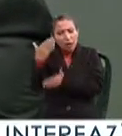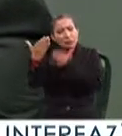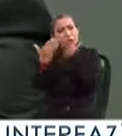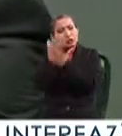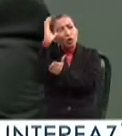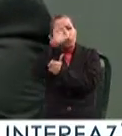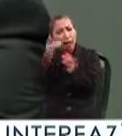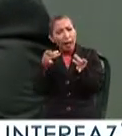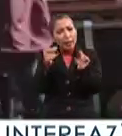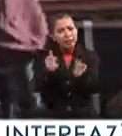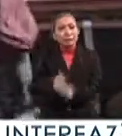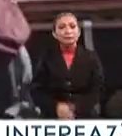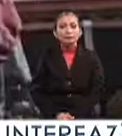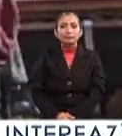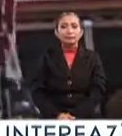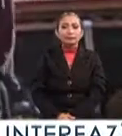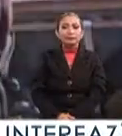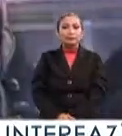servicios culturales de calidad.